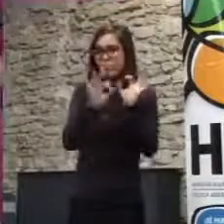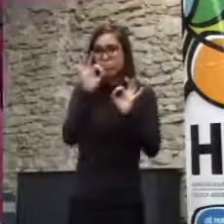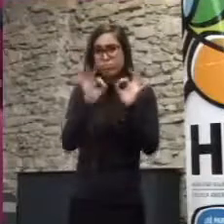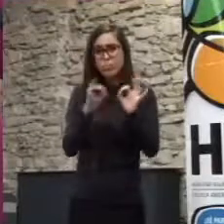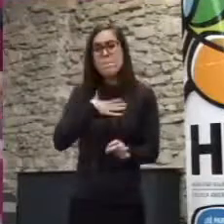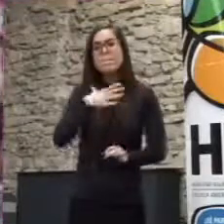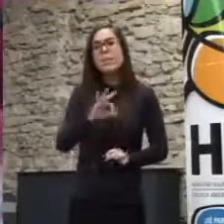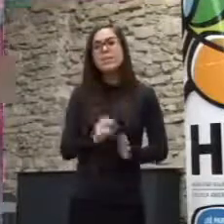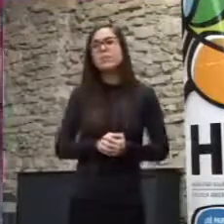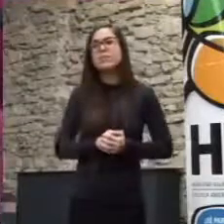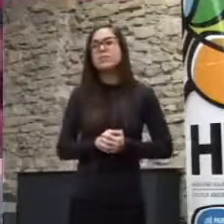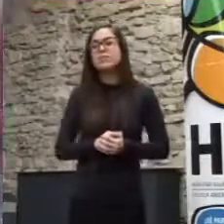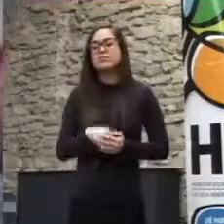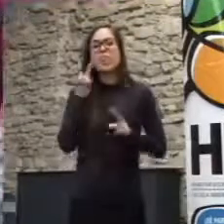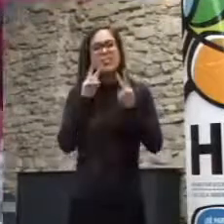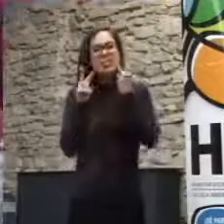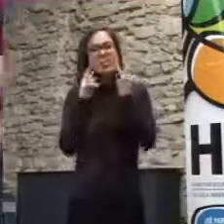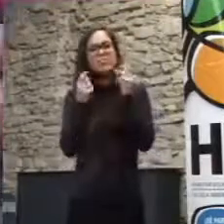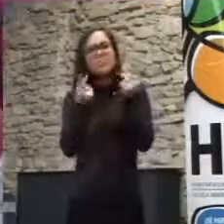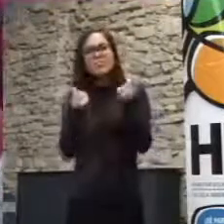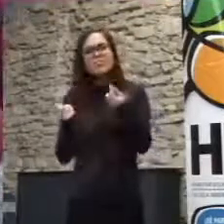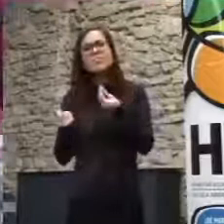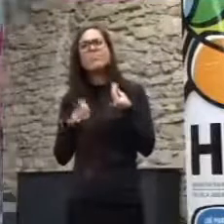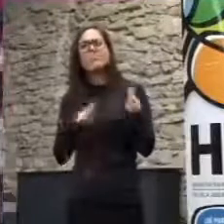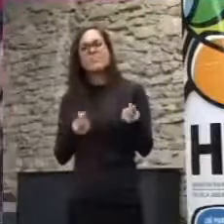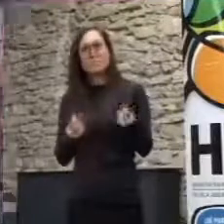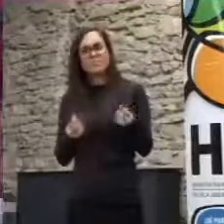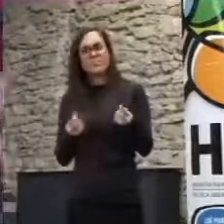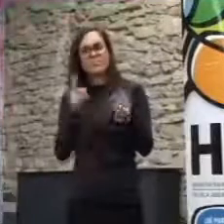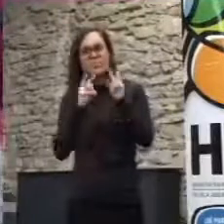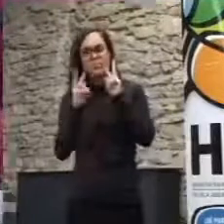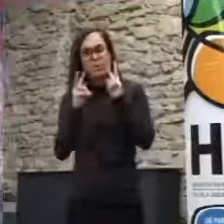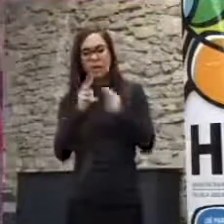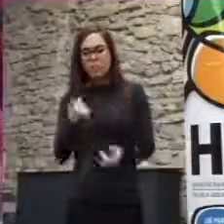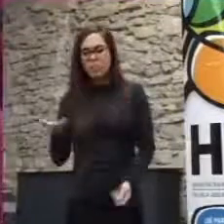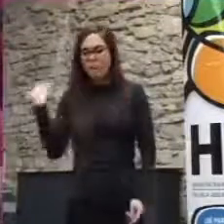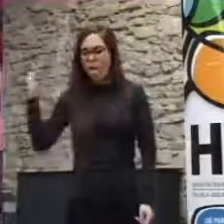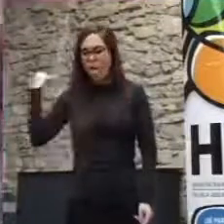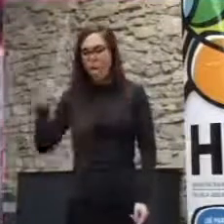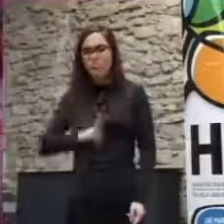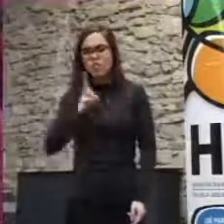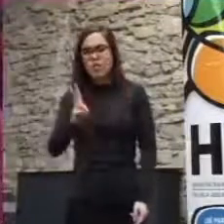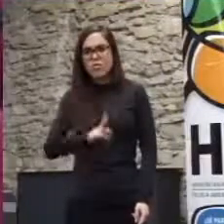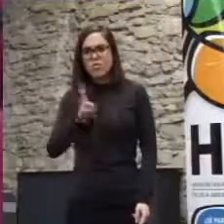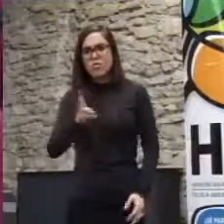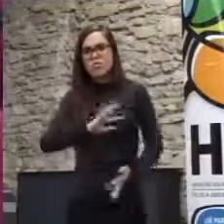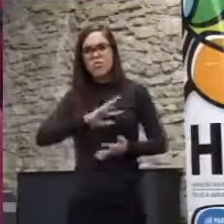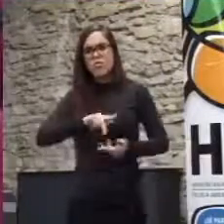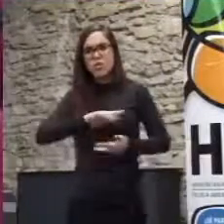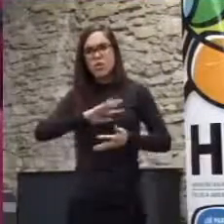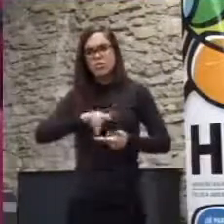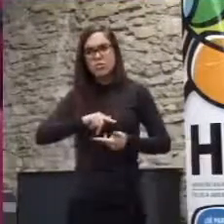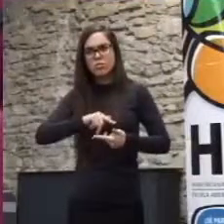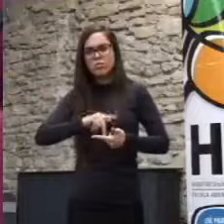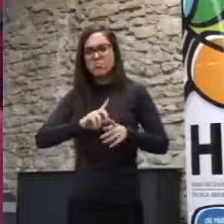muy relevante sobre ciertos sectores cuando continuamente o cada 2 días sale la noticia sobre el barrio y pasan a